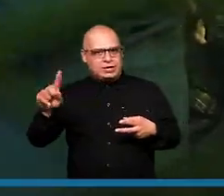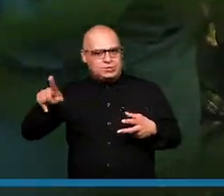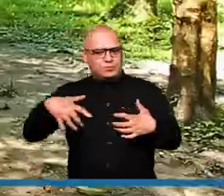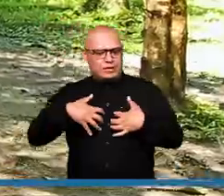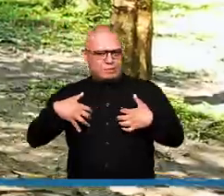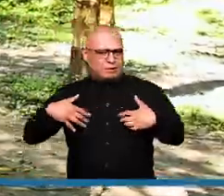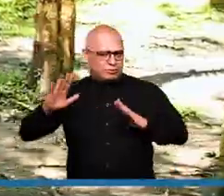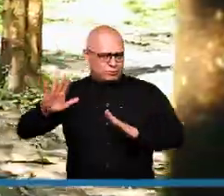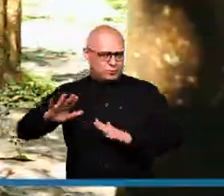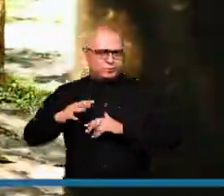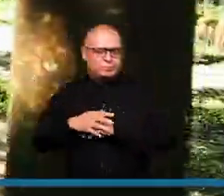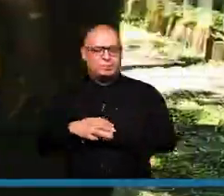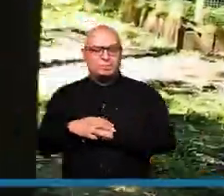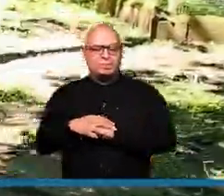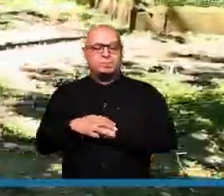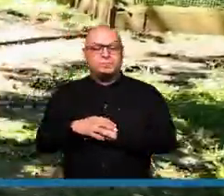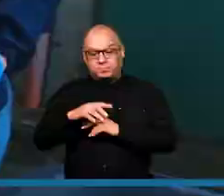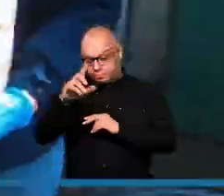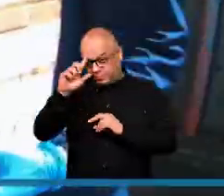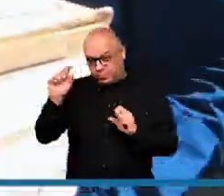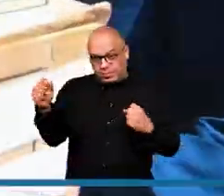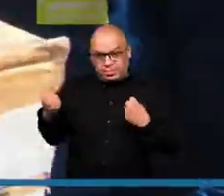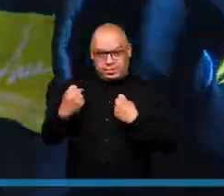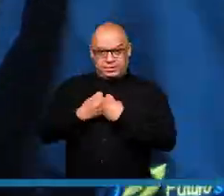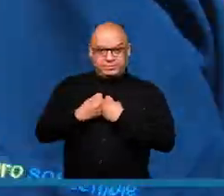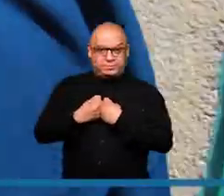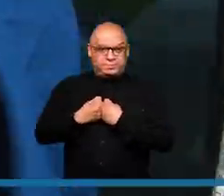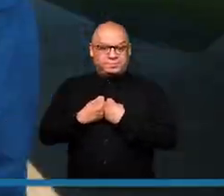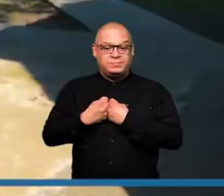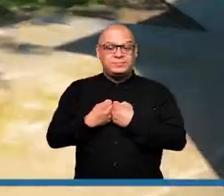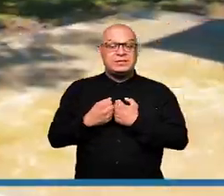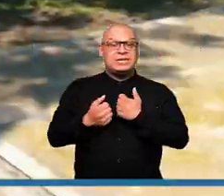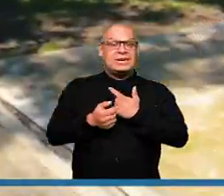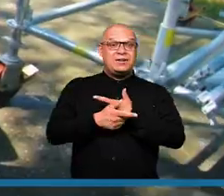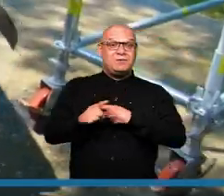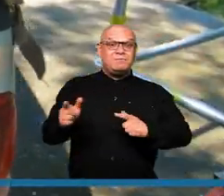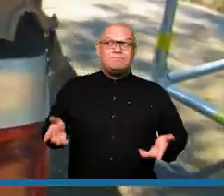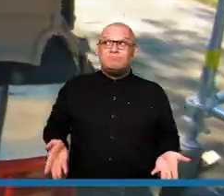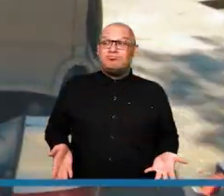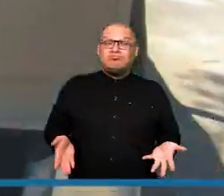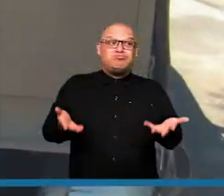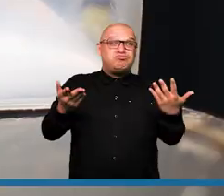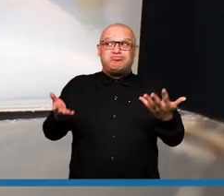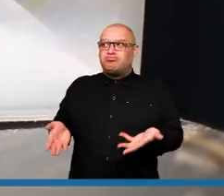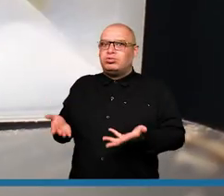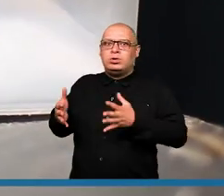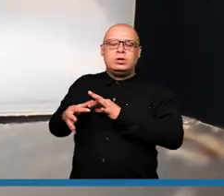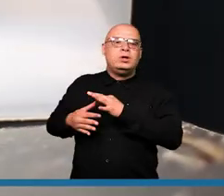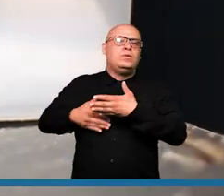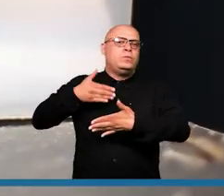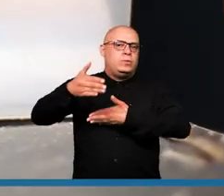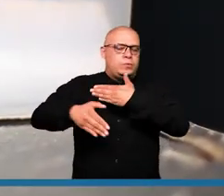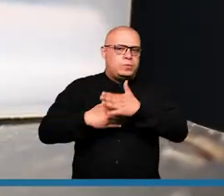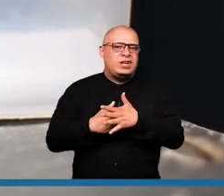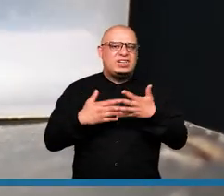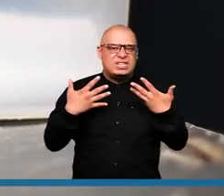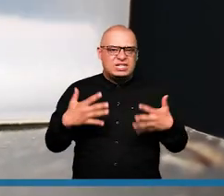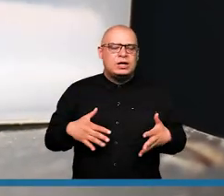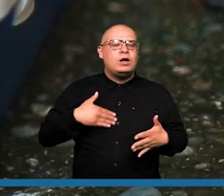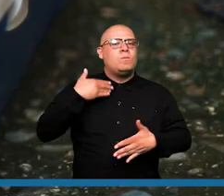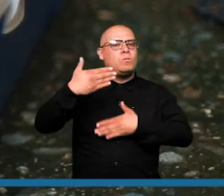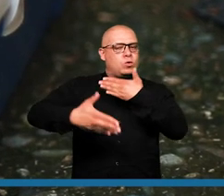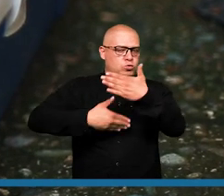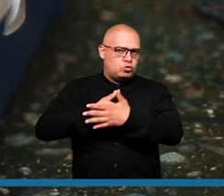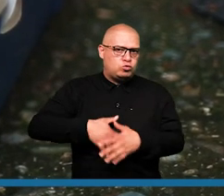la liberación ya es cuando hay un proceso de rehabilitación, cuando ya ha pasado todo ese proceso y ya se devuelven esos individuos a su